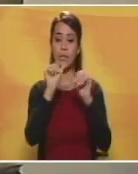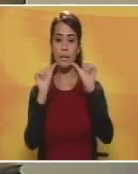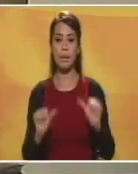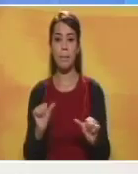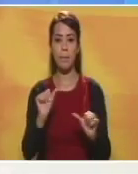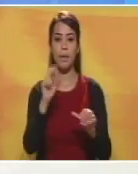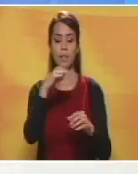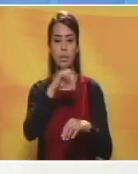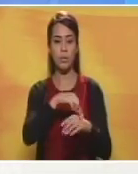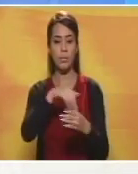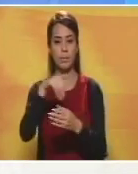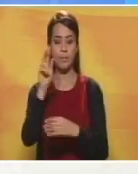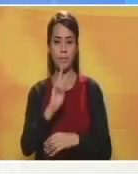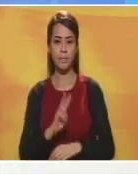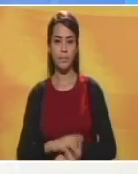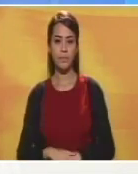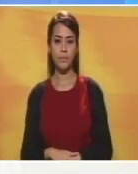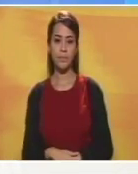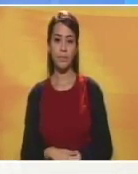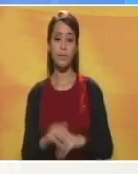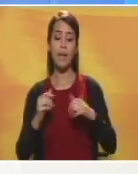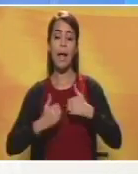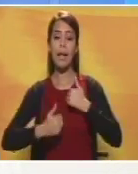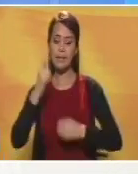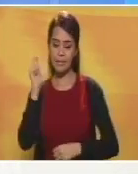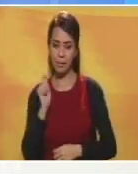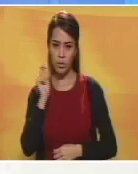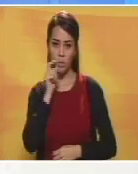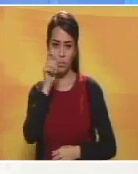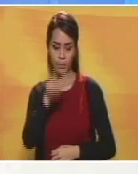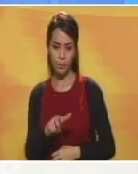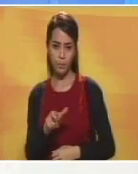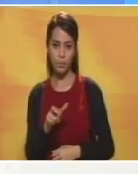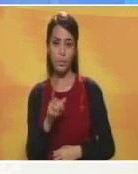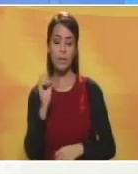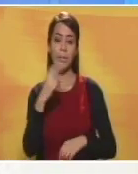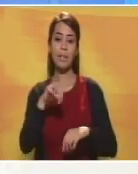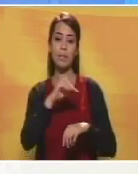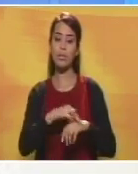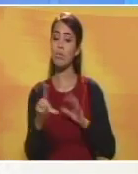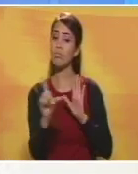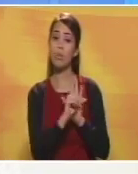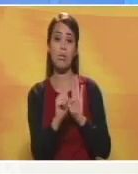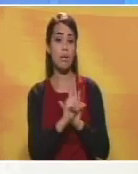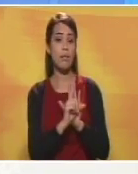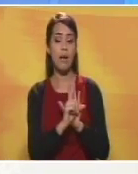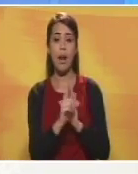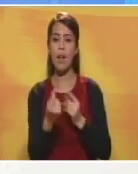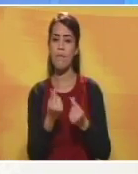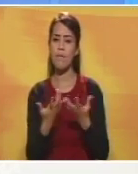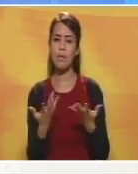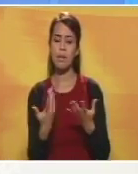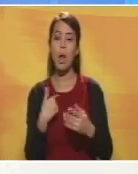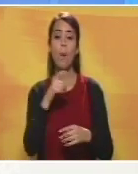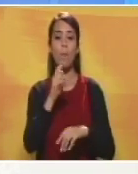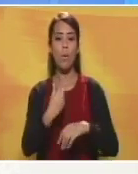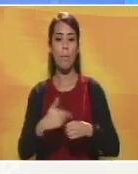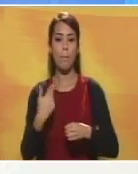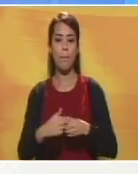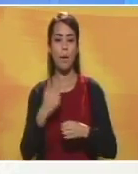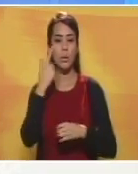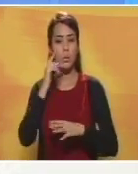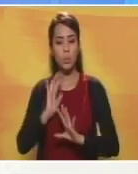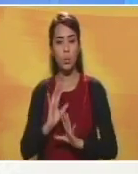venezolano. El diputado de la Asamblea Nacional, Jorge Millán, insistió que es ilegal el fideicomiso creado por PDVSA para